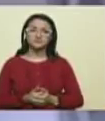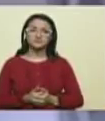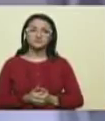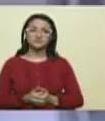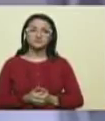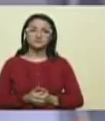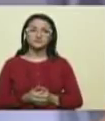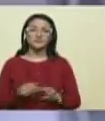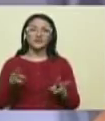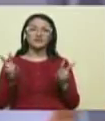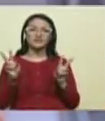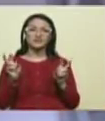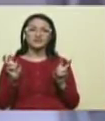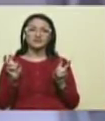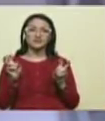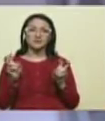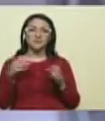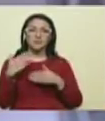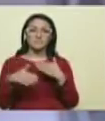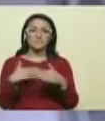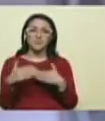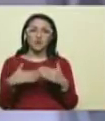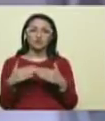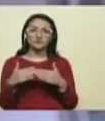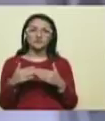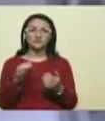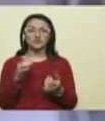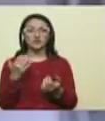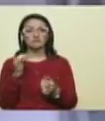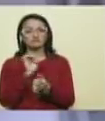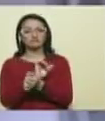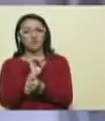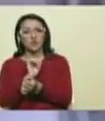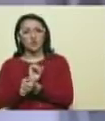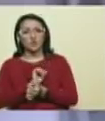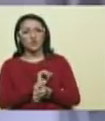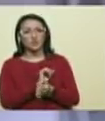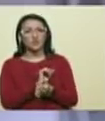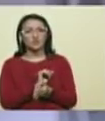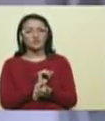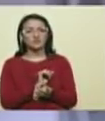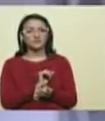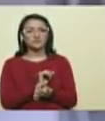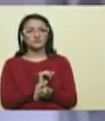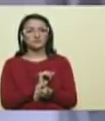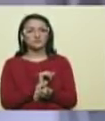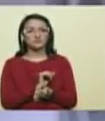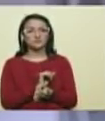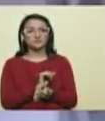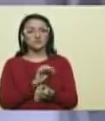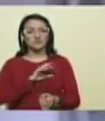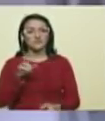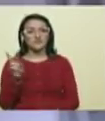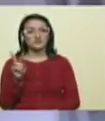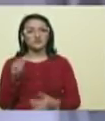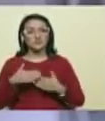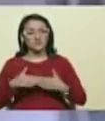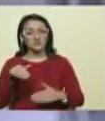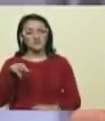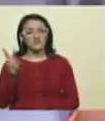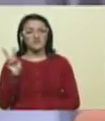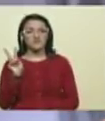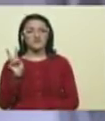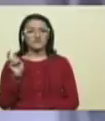rescatar el tema de lo que ha sido este proceso de excarcelaciones que se han dado en nuestro país a partir de este